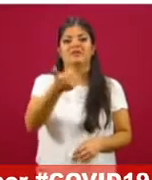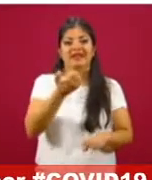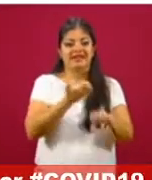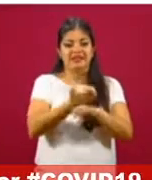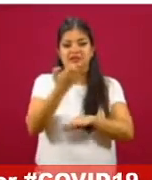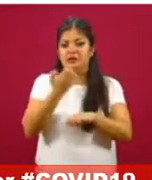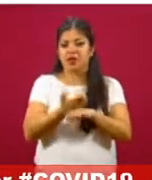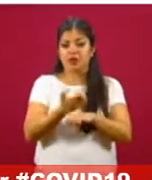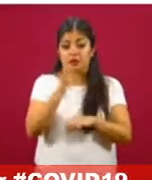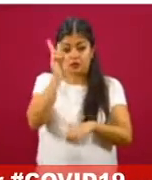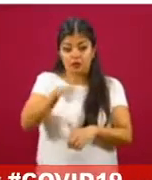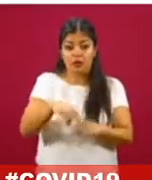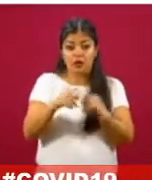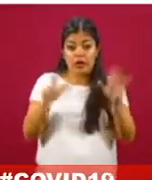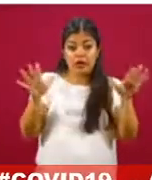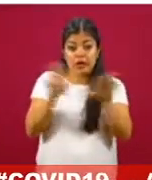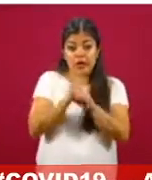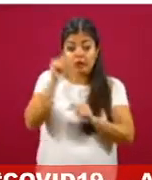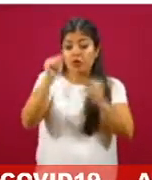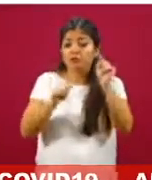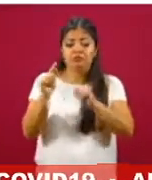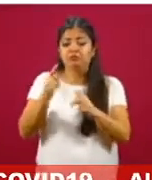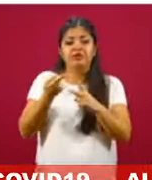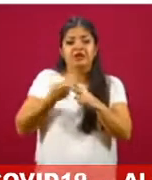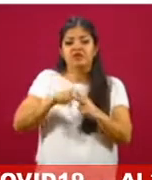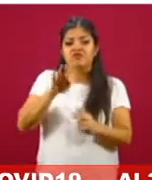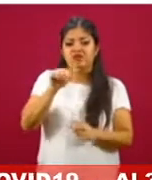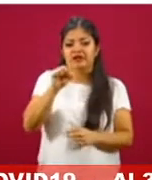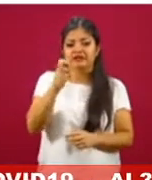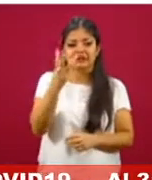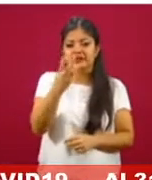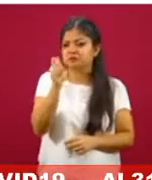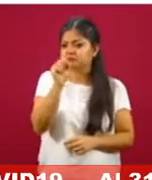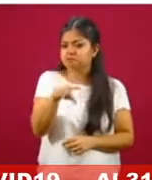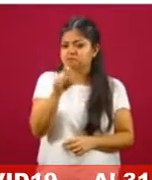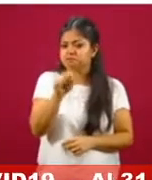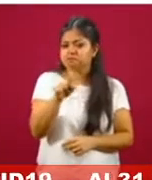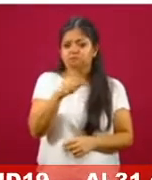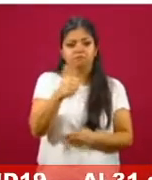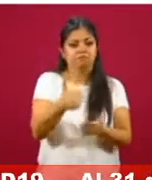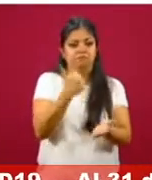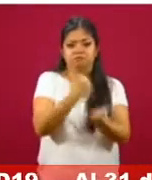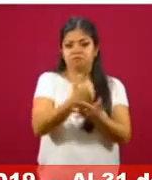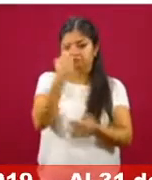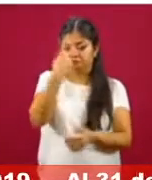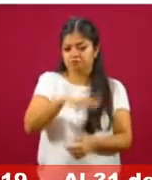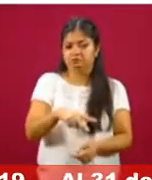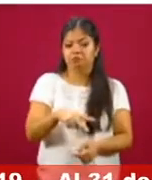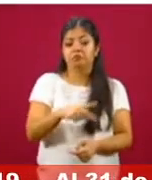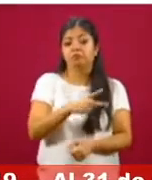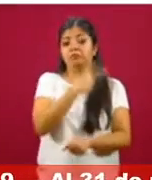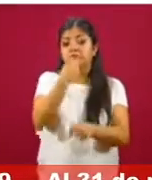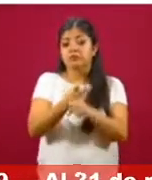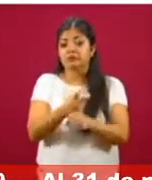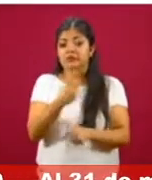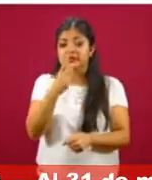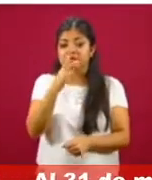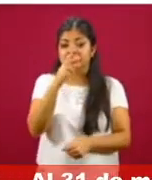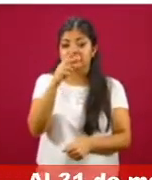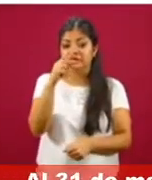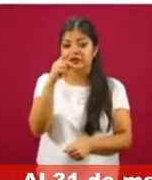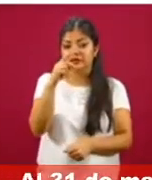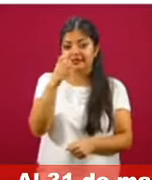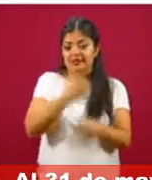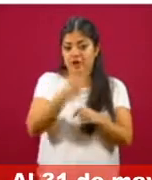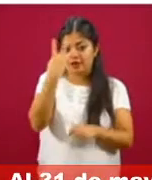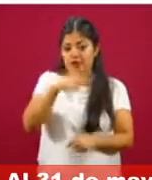ha variado prácticamente desde el inicio de la fase 3 esta distribución donde la Ciudad de México, seguida del Estado de México, Baja California, Tabasco y